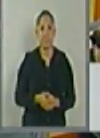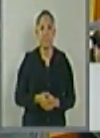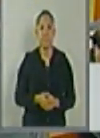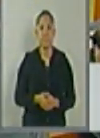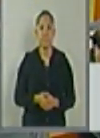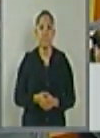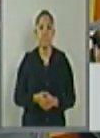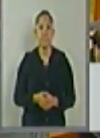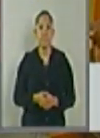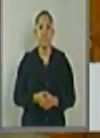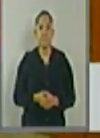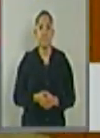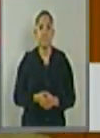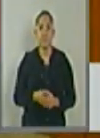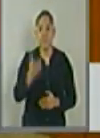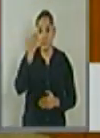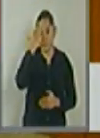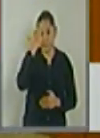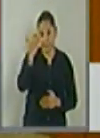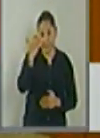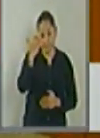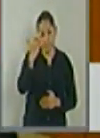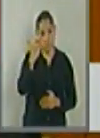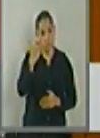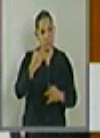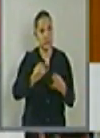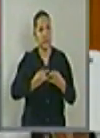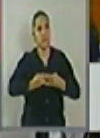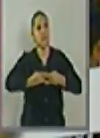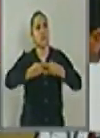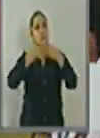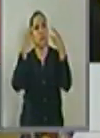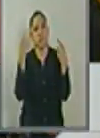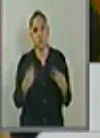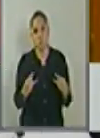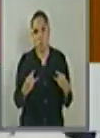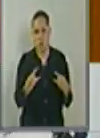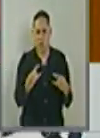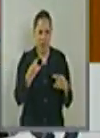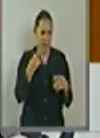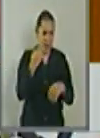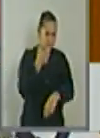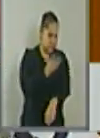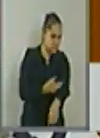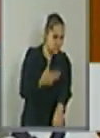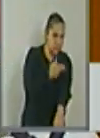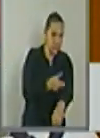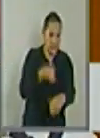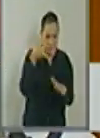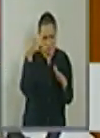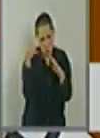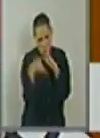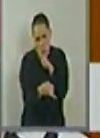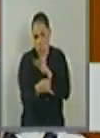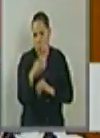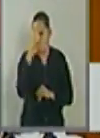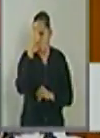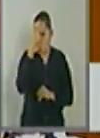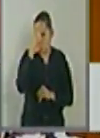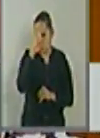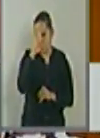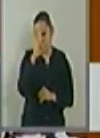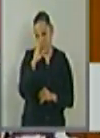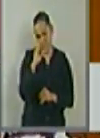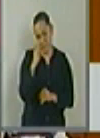en el marco del proceso electoral más grande y complejo del país en los tiempos